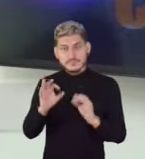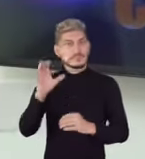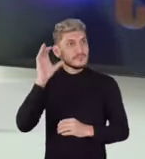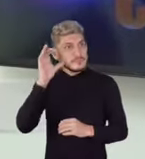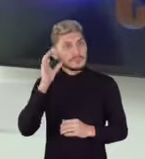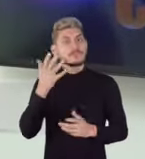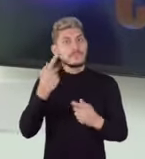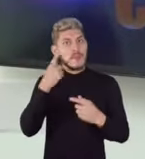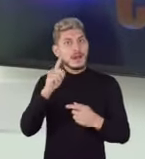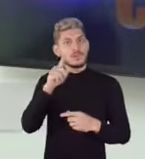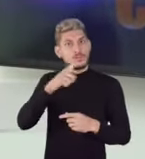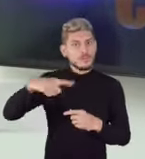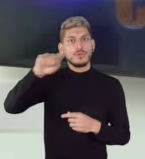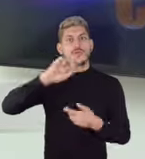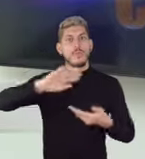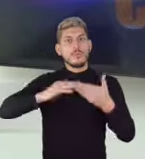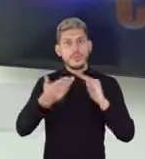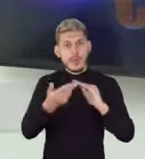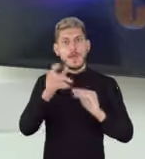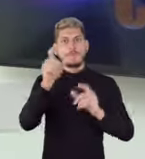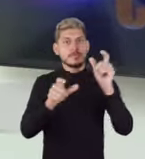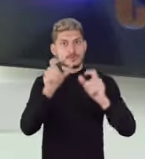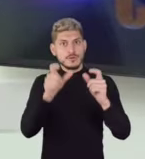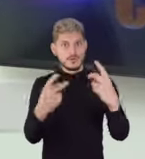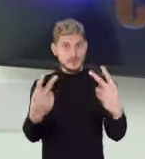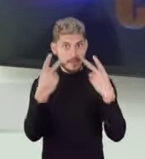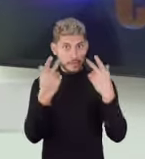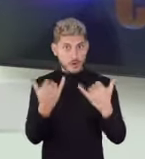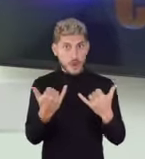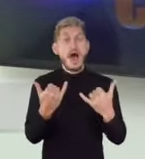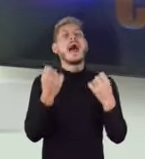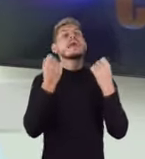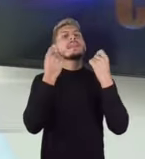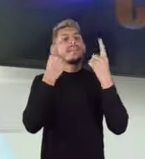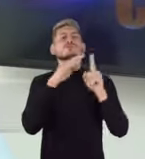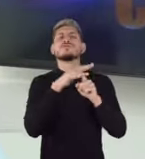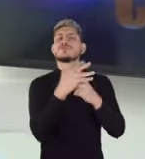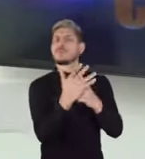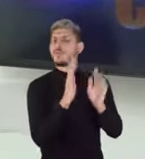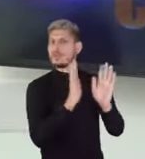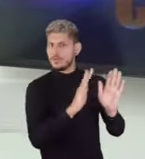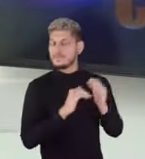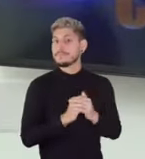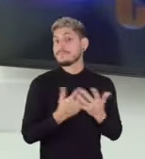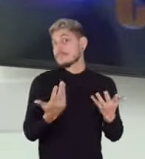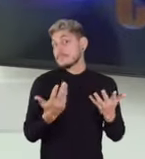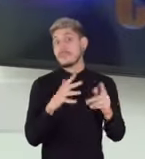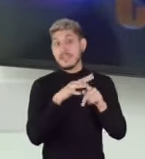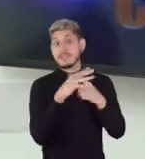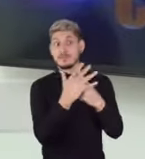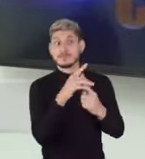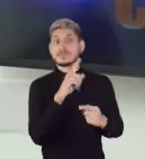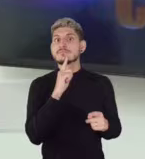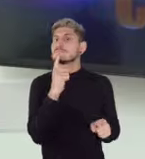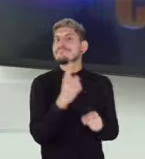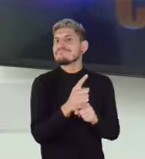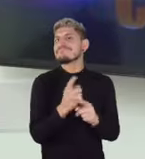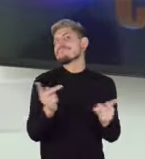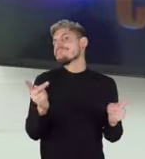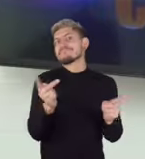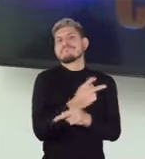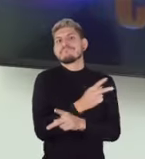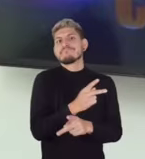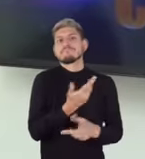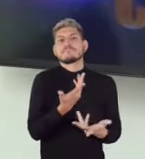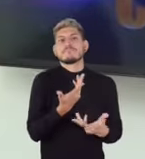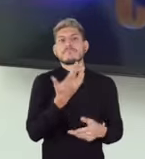espacio para que toda la comunidad, todas las personas que nos están viendo, entiendan la situación. realmente la situación es muy grave. En parte